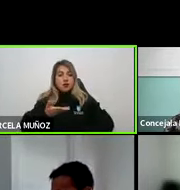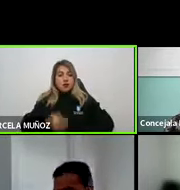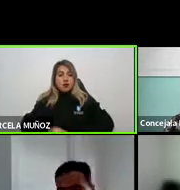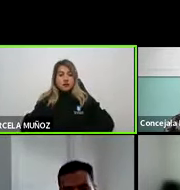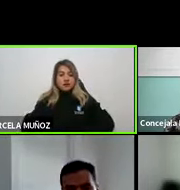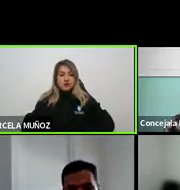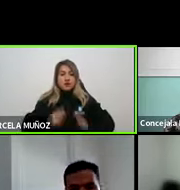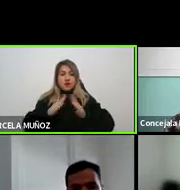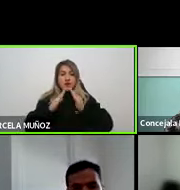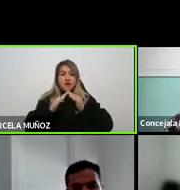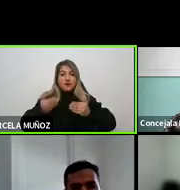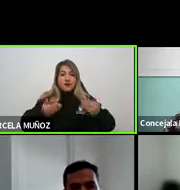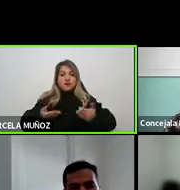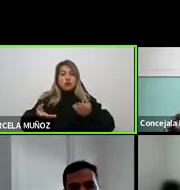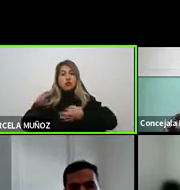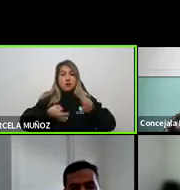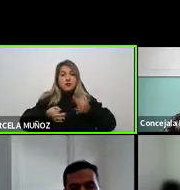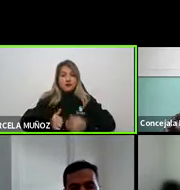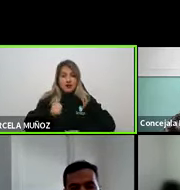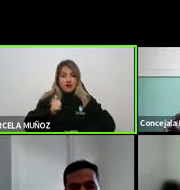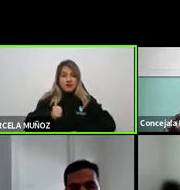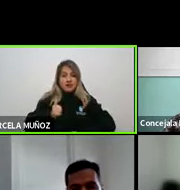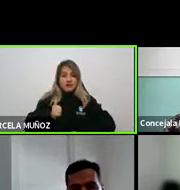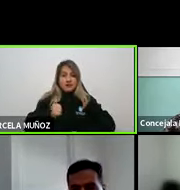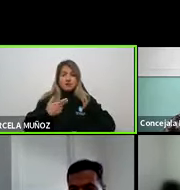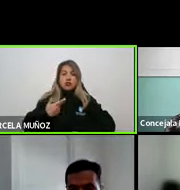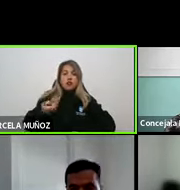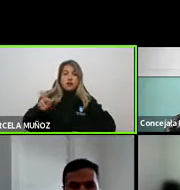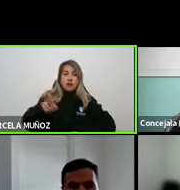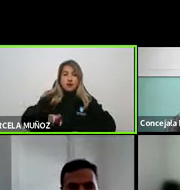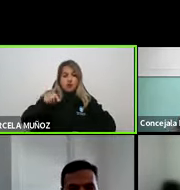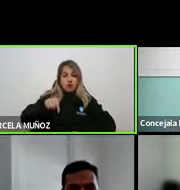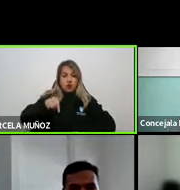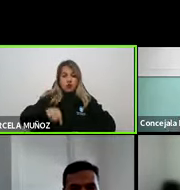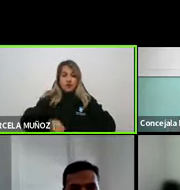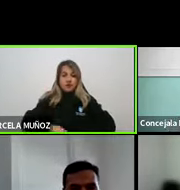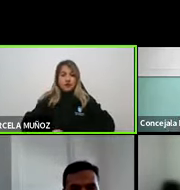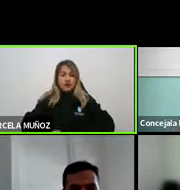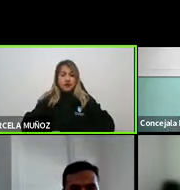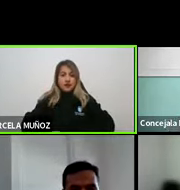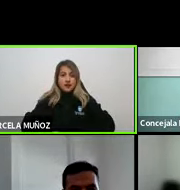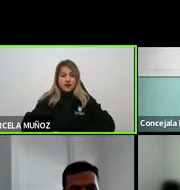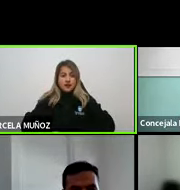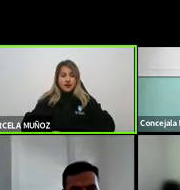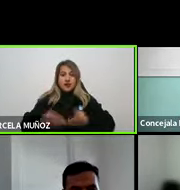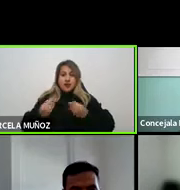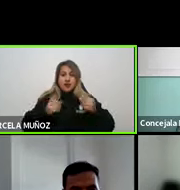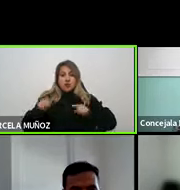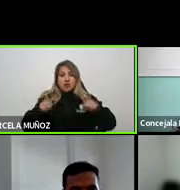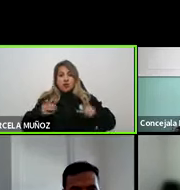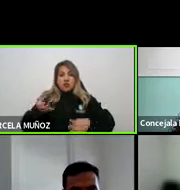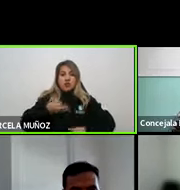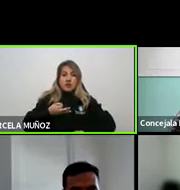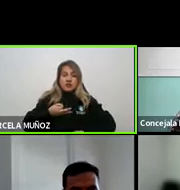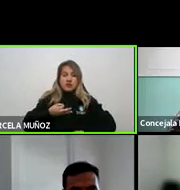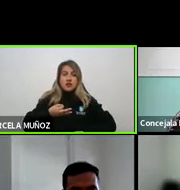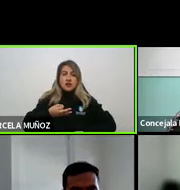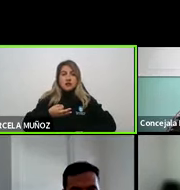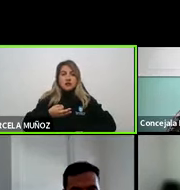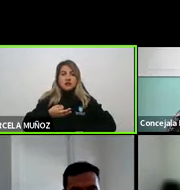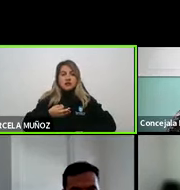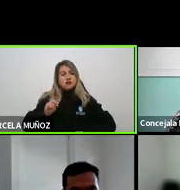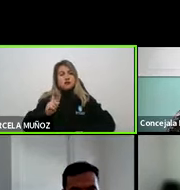los vecinos lo comentaban ayer y lo reitero también hoy día. Muchos de ellos decían, no hace